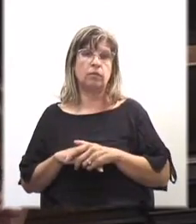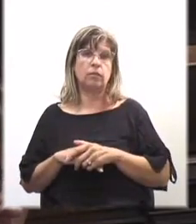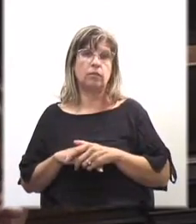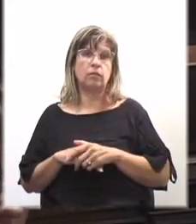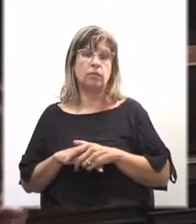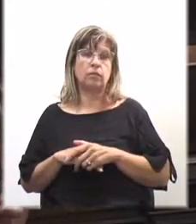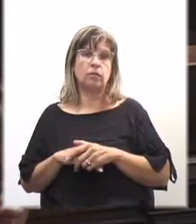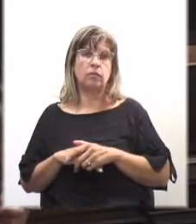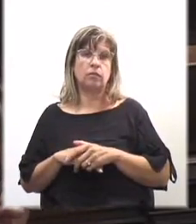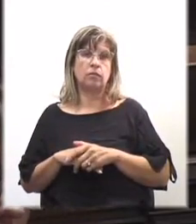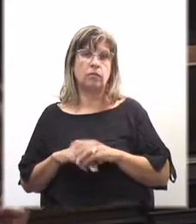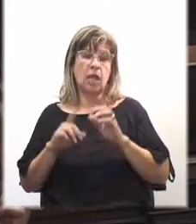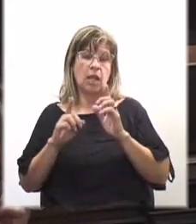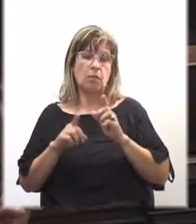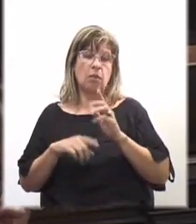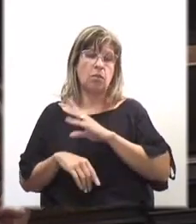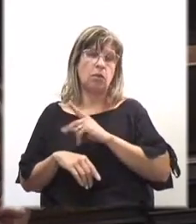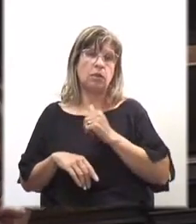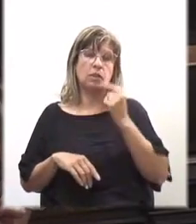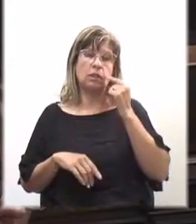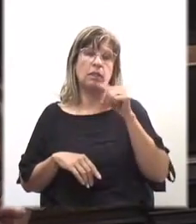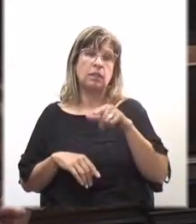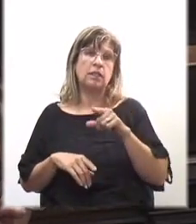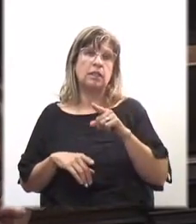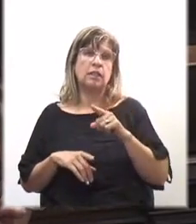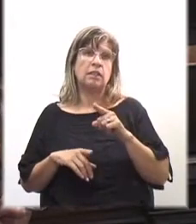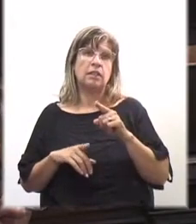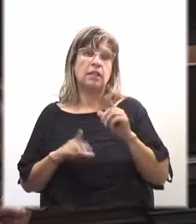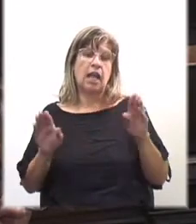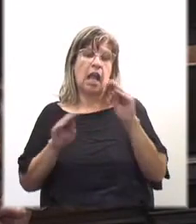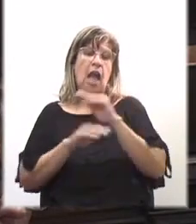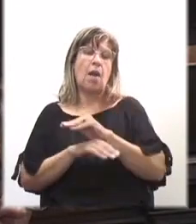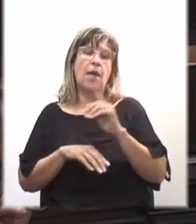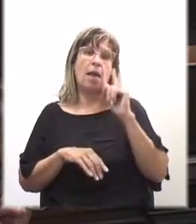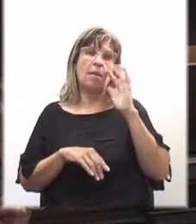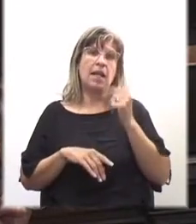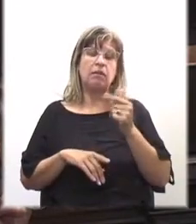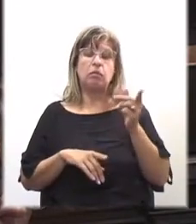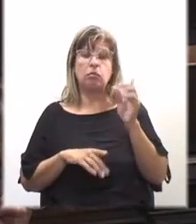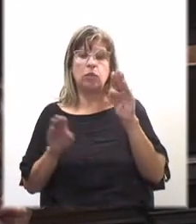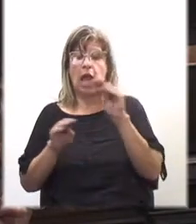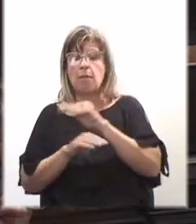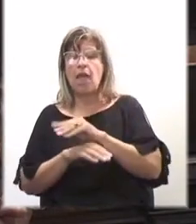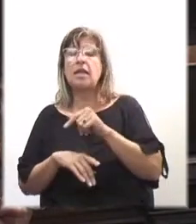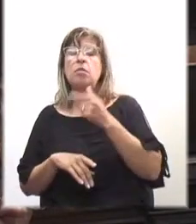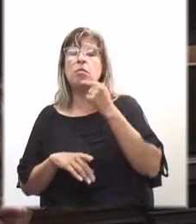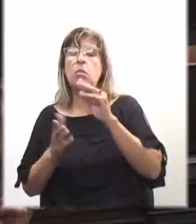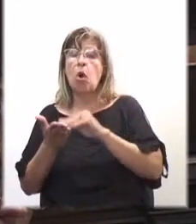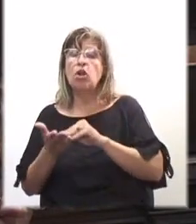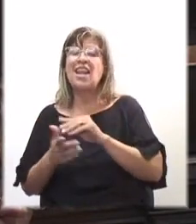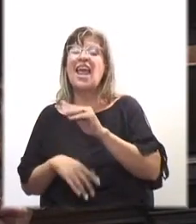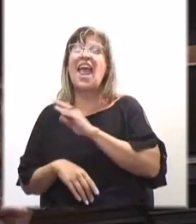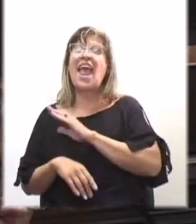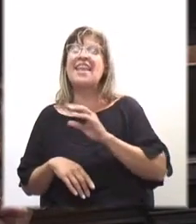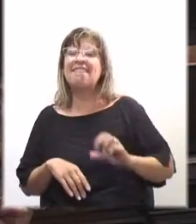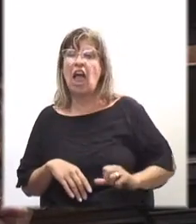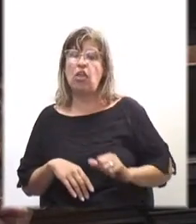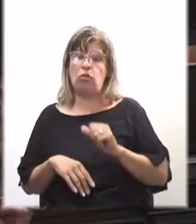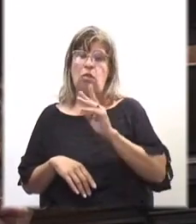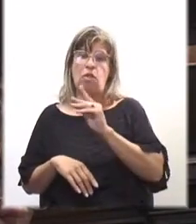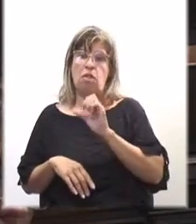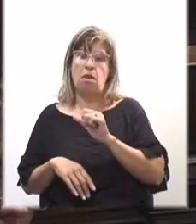En el mismo diciembre del 12, la ONU sustituye el nombre de Palestina por el de Estado palestino. ¿Qué es lo que quiero decir con